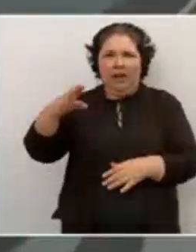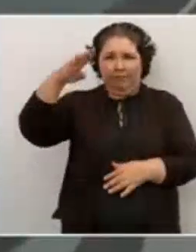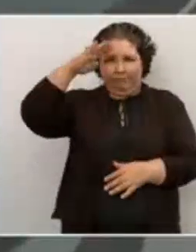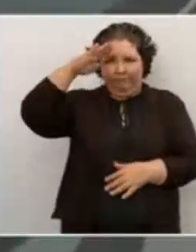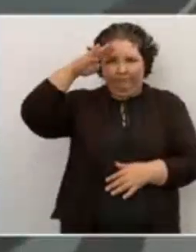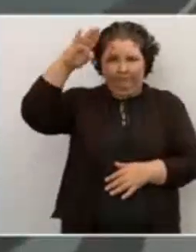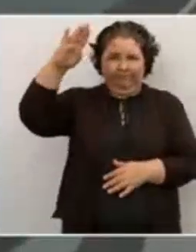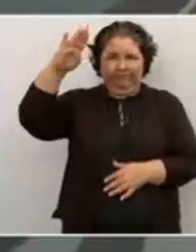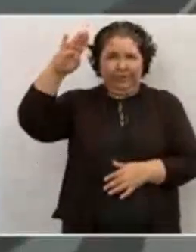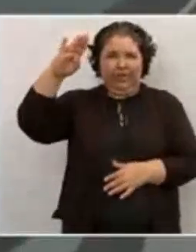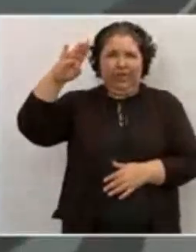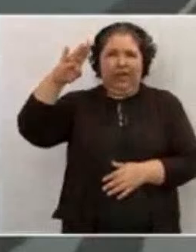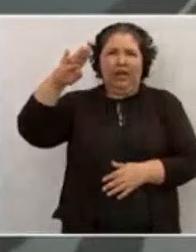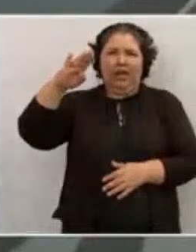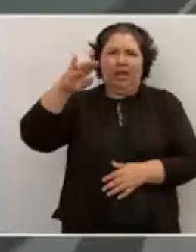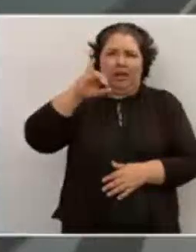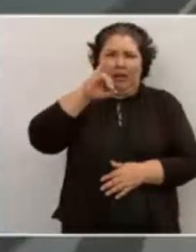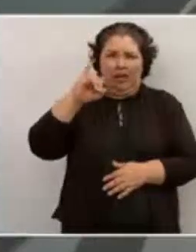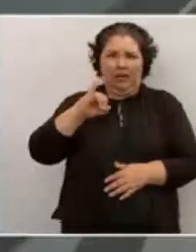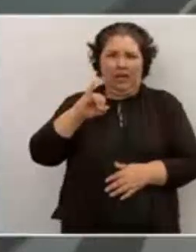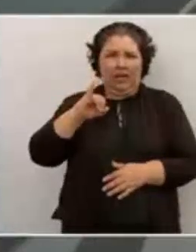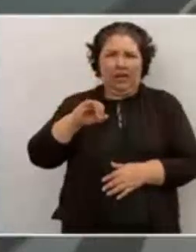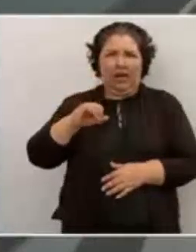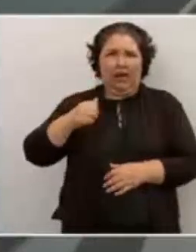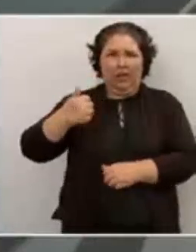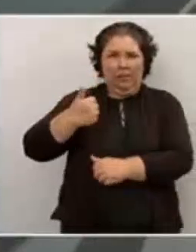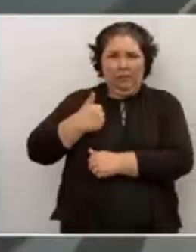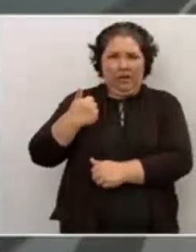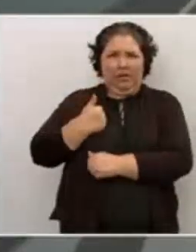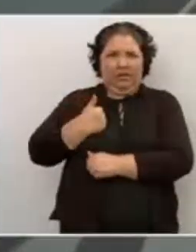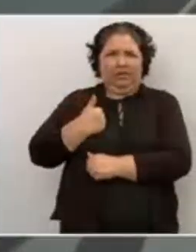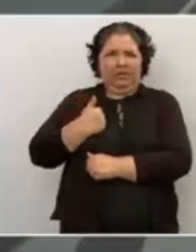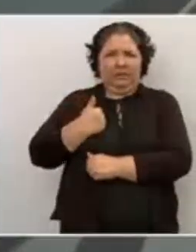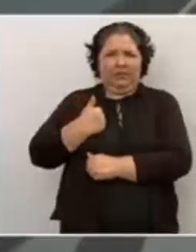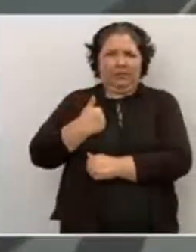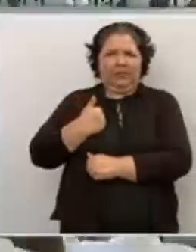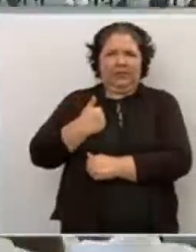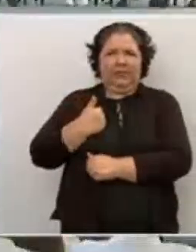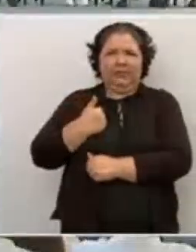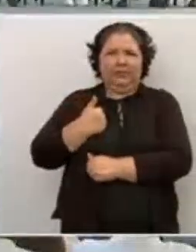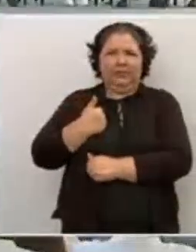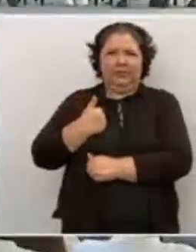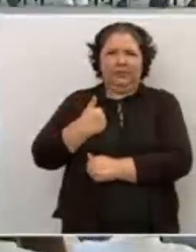de las Fuerzas Armadas, el haber dispuesto,